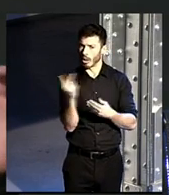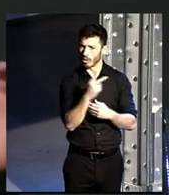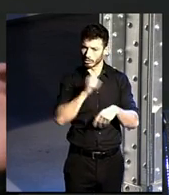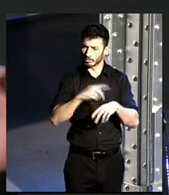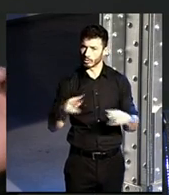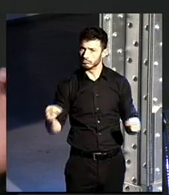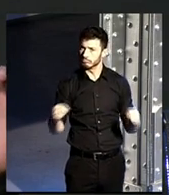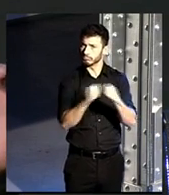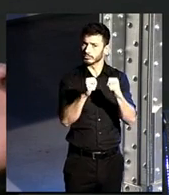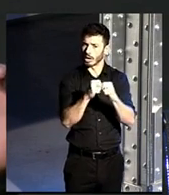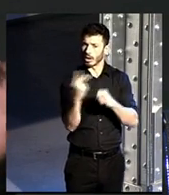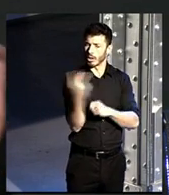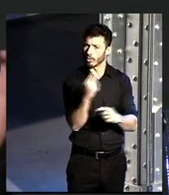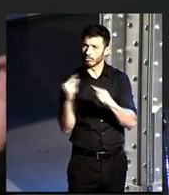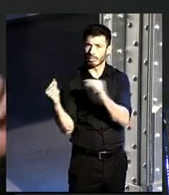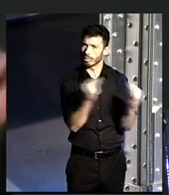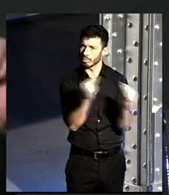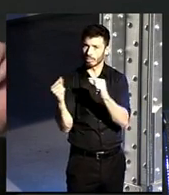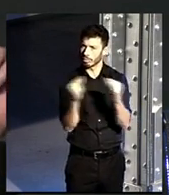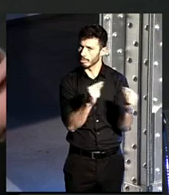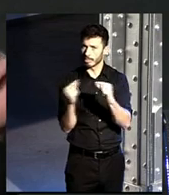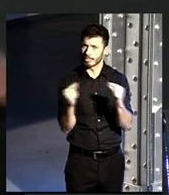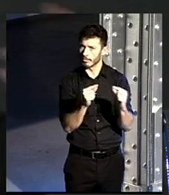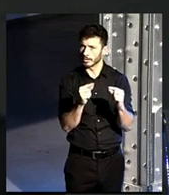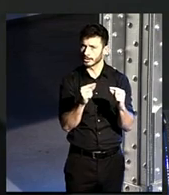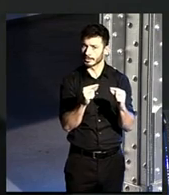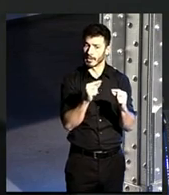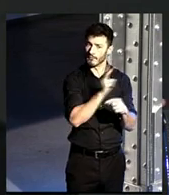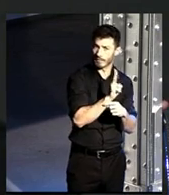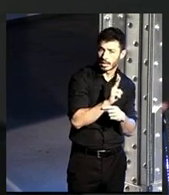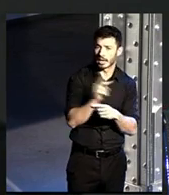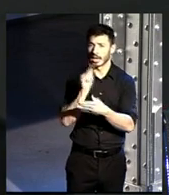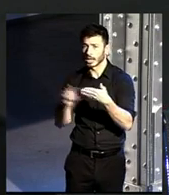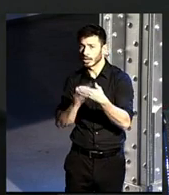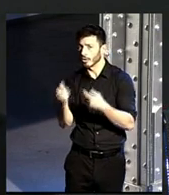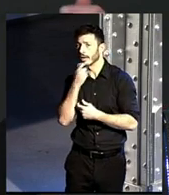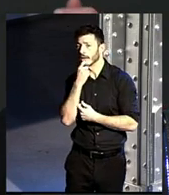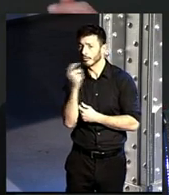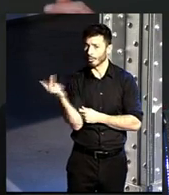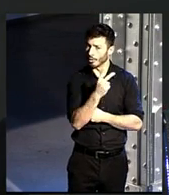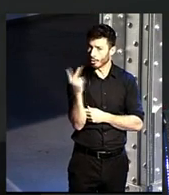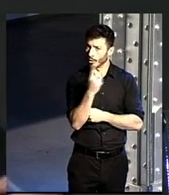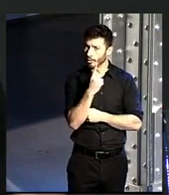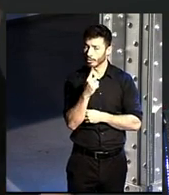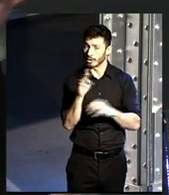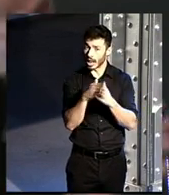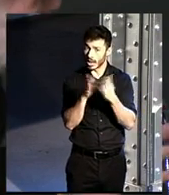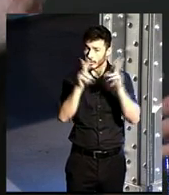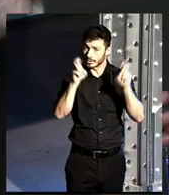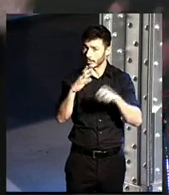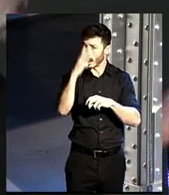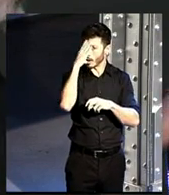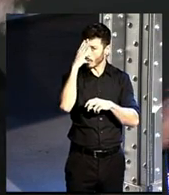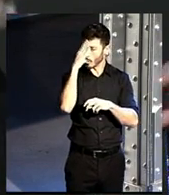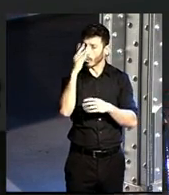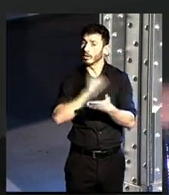un debate tremendo. Es decir, los dos fueron a la Luna. pero de una Entonces, manera muy distinta. de una manera muy